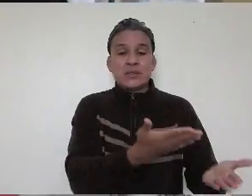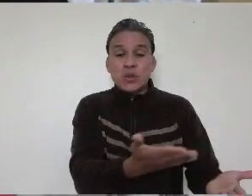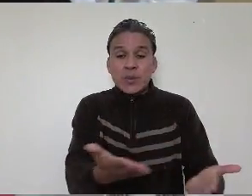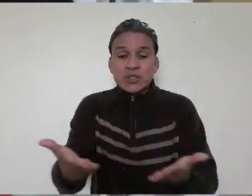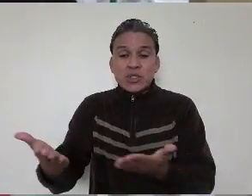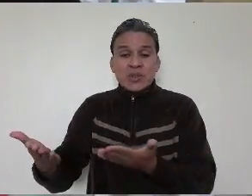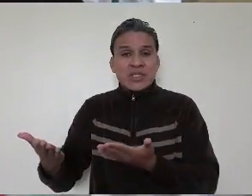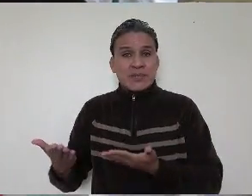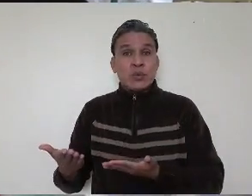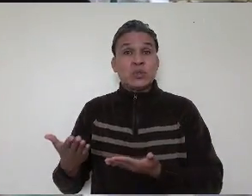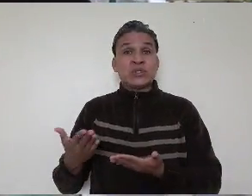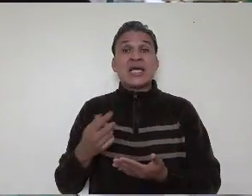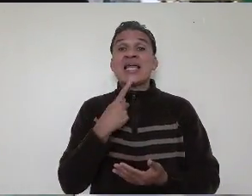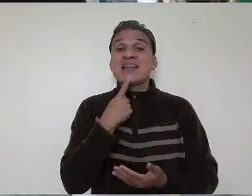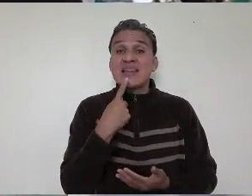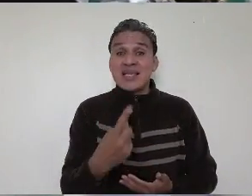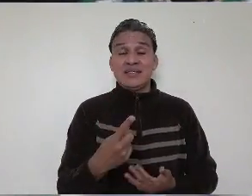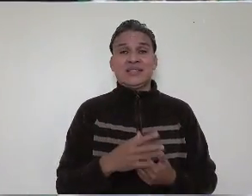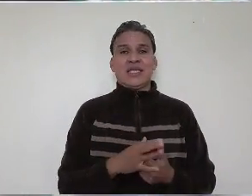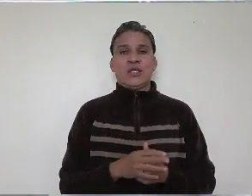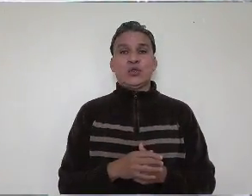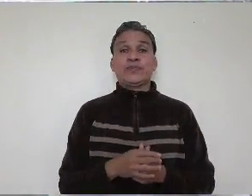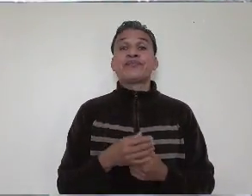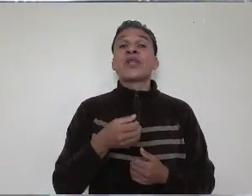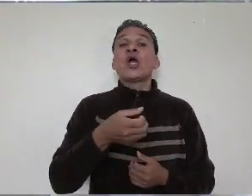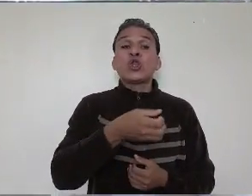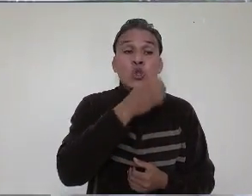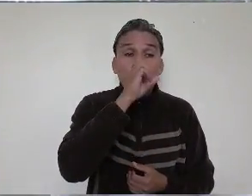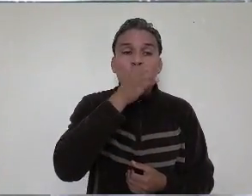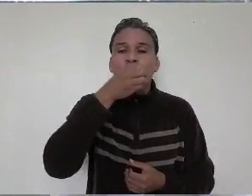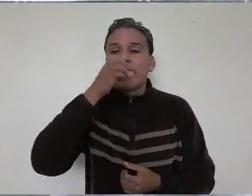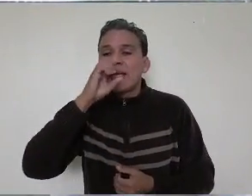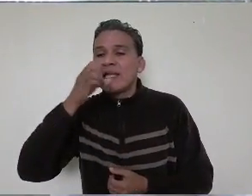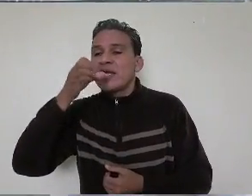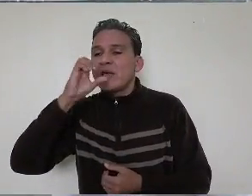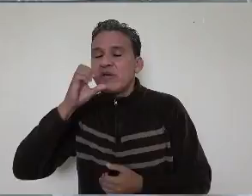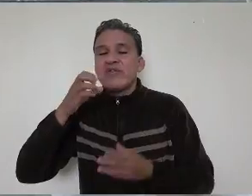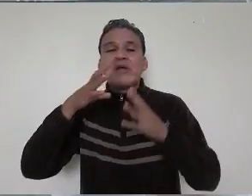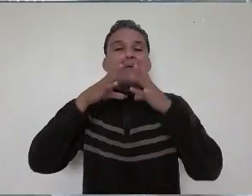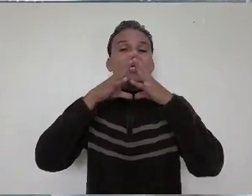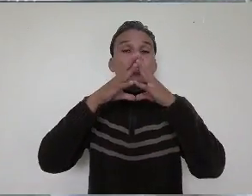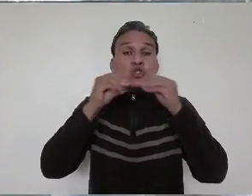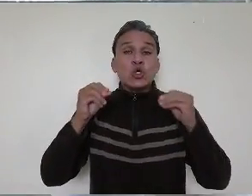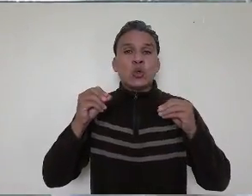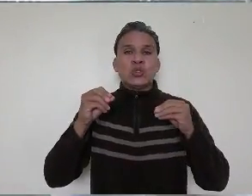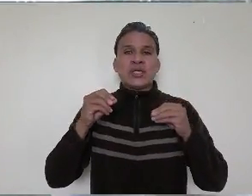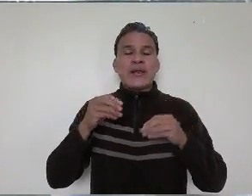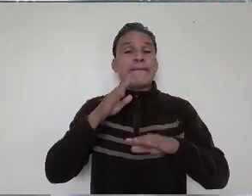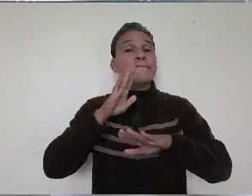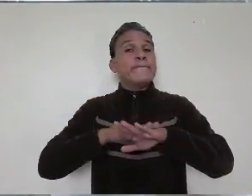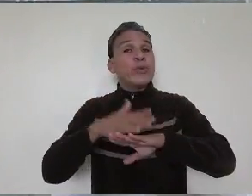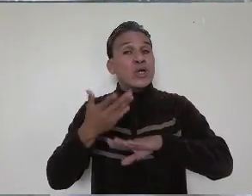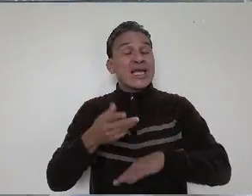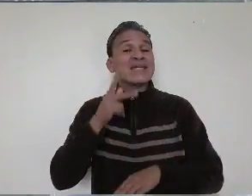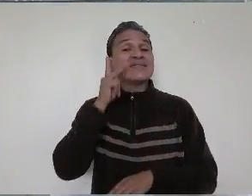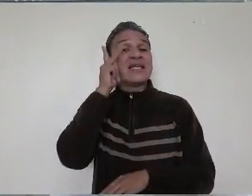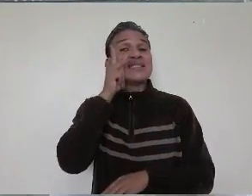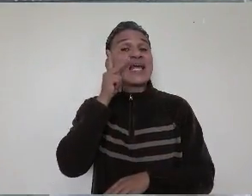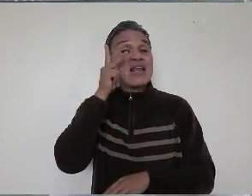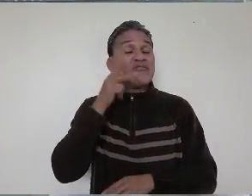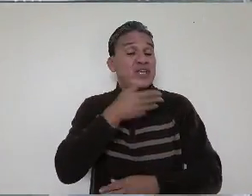pasó a sus discípulos diciendo: tomen y beban todos de él, porque este es el cáliz de mi